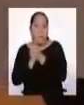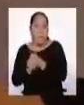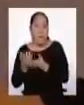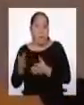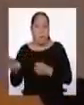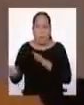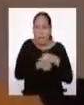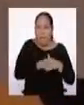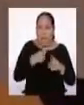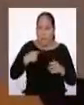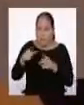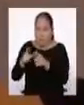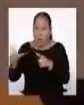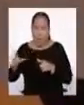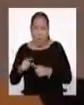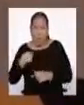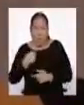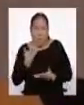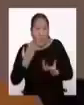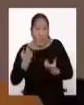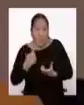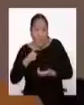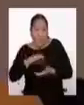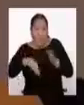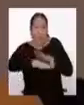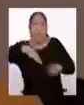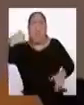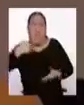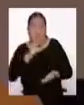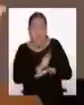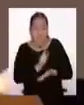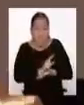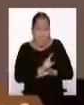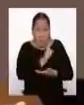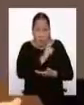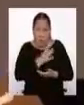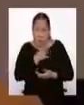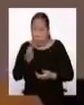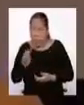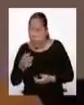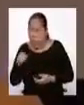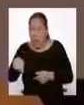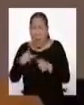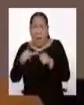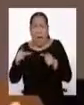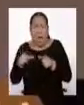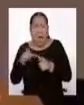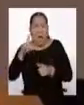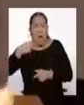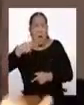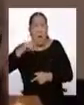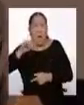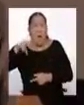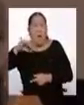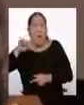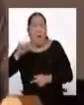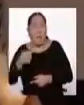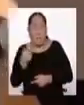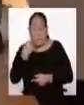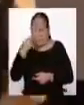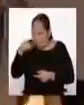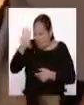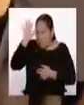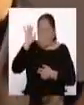y obviamente yo no quería salir de Lima, yo no quería ir a Huancayo, yo no sabía nada de Huancayo, o sea, me estaba sacando de mi mundo, de mi zona de